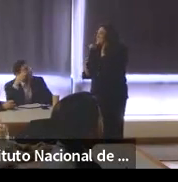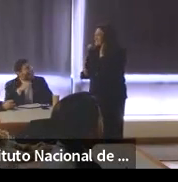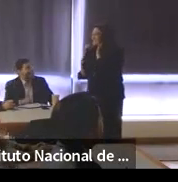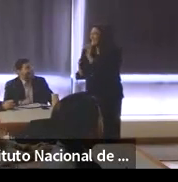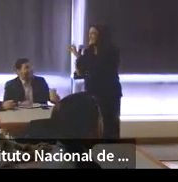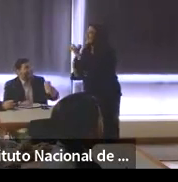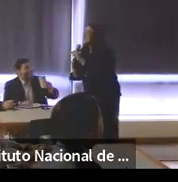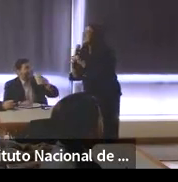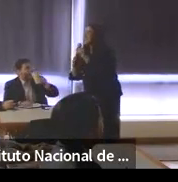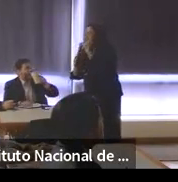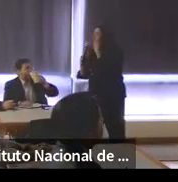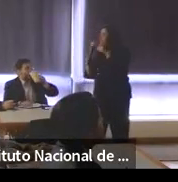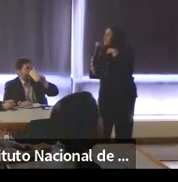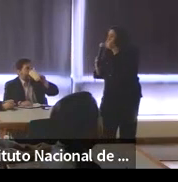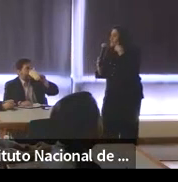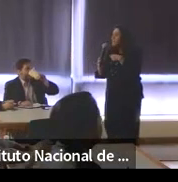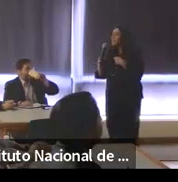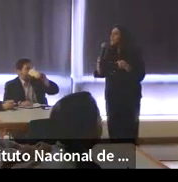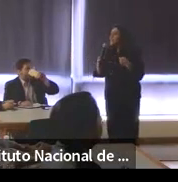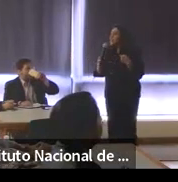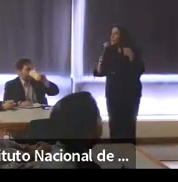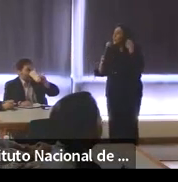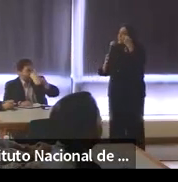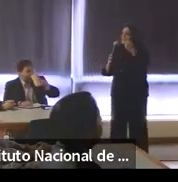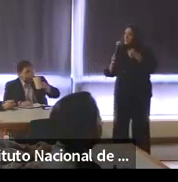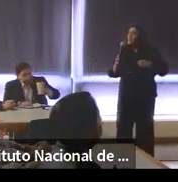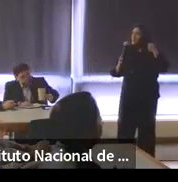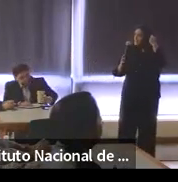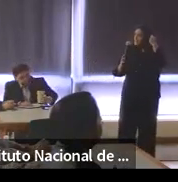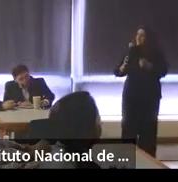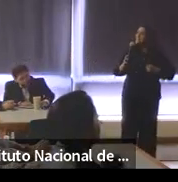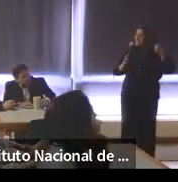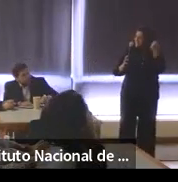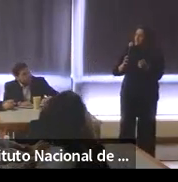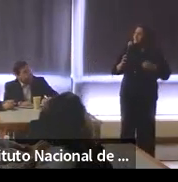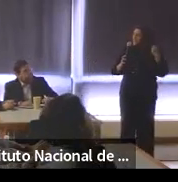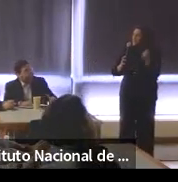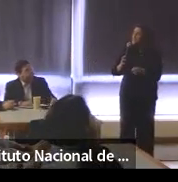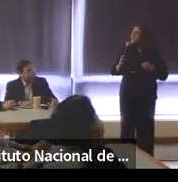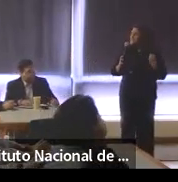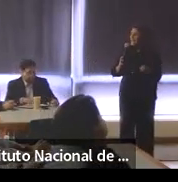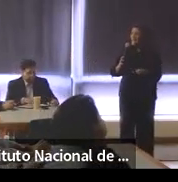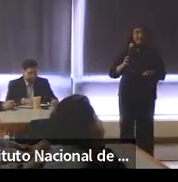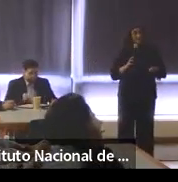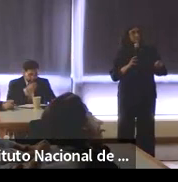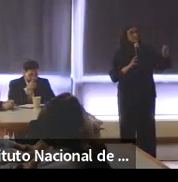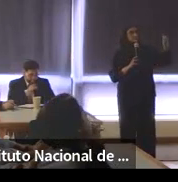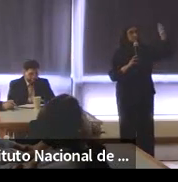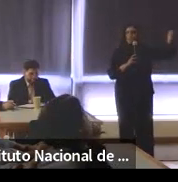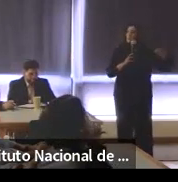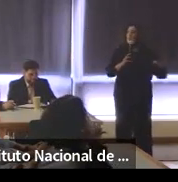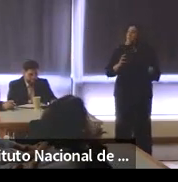al rato me lo dicen tiene que ver con si realmente ese conflicto está